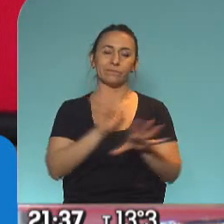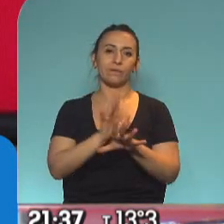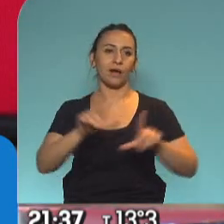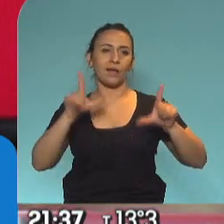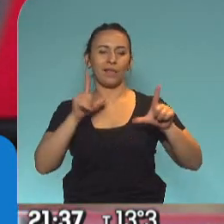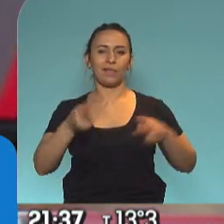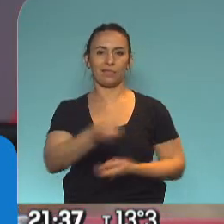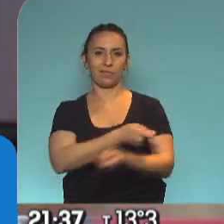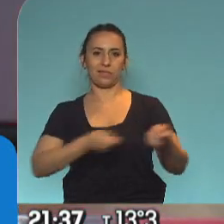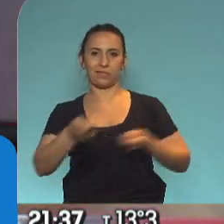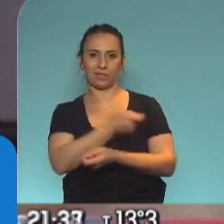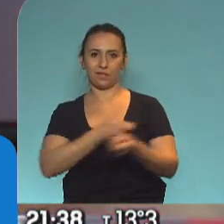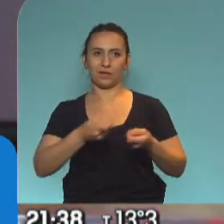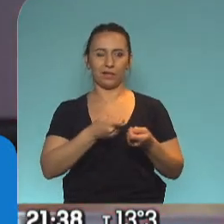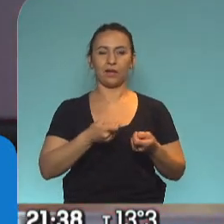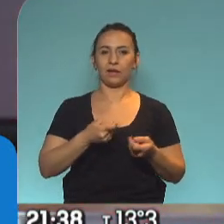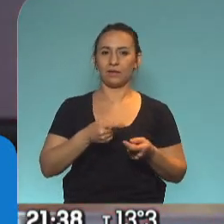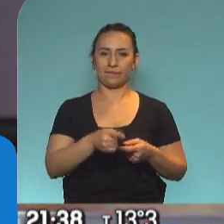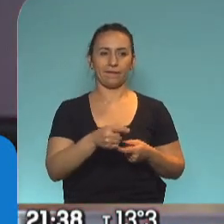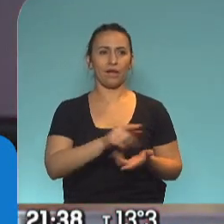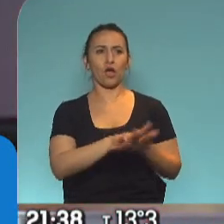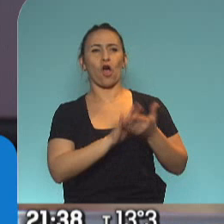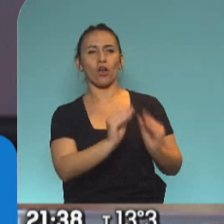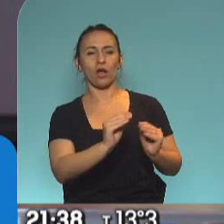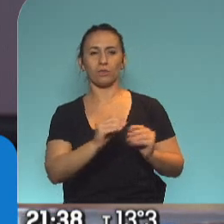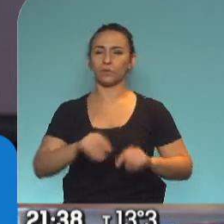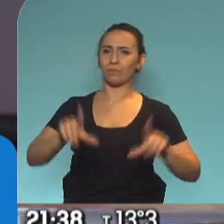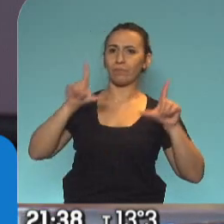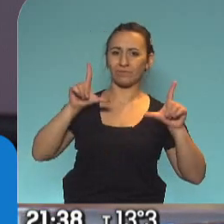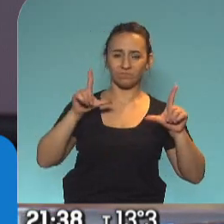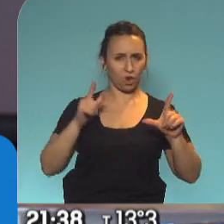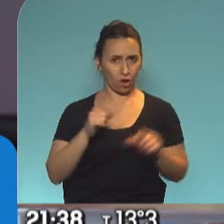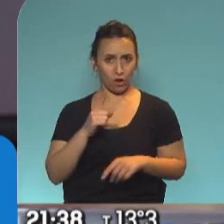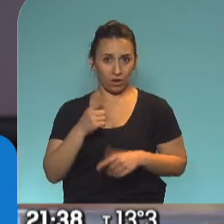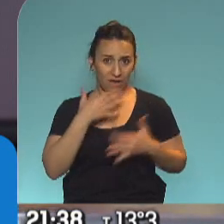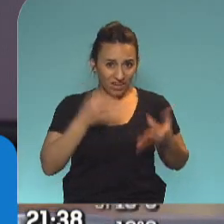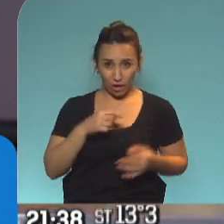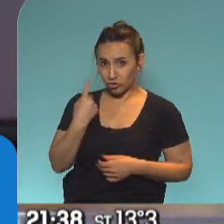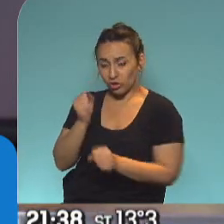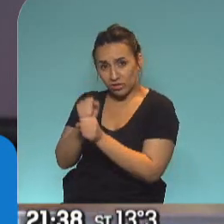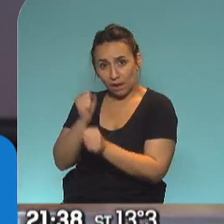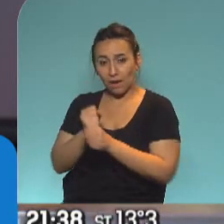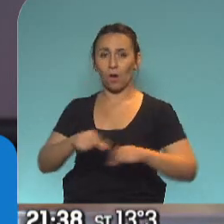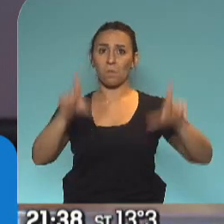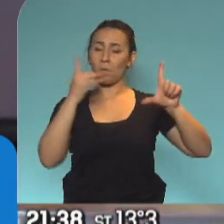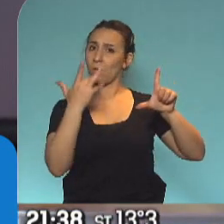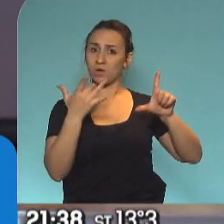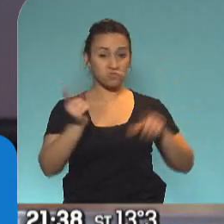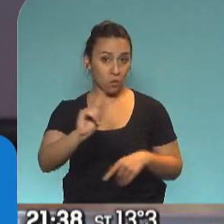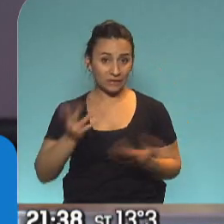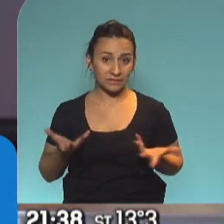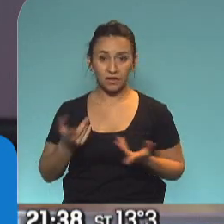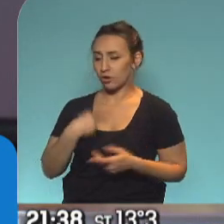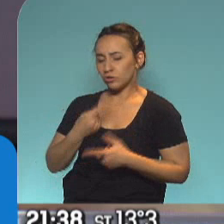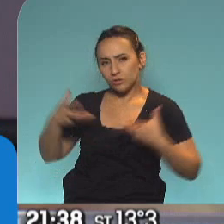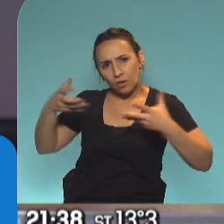la transparencia. Nosotros tenemos una tarea que es mucho menos vistosa, mucho menos rutilante, que la tarea de